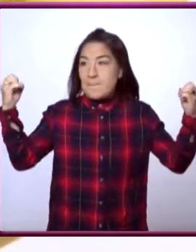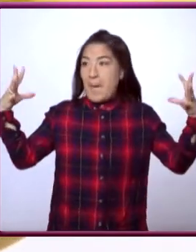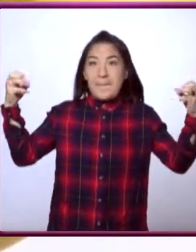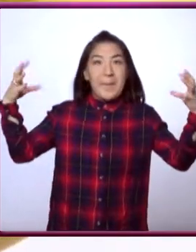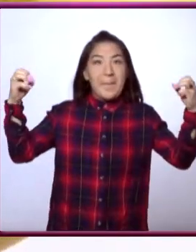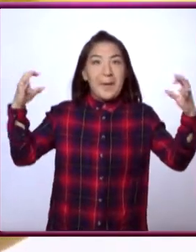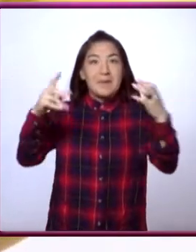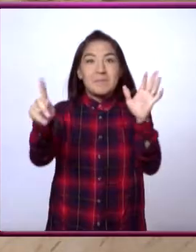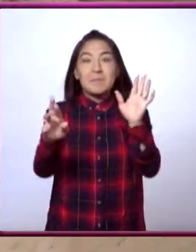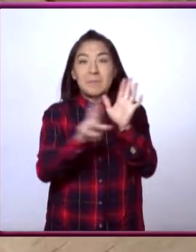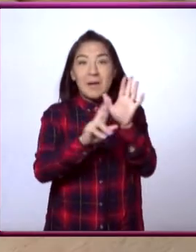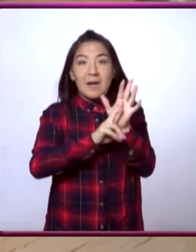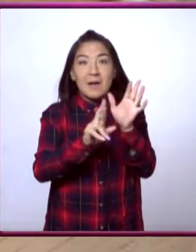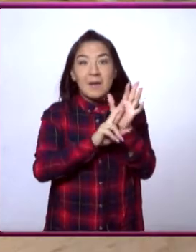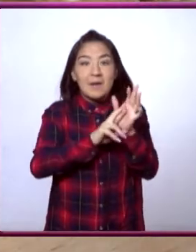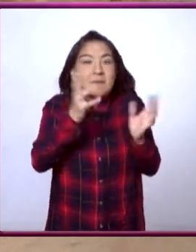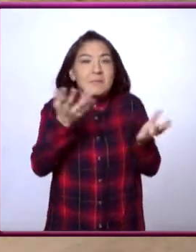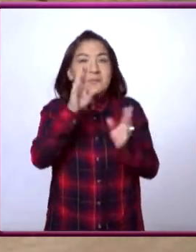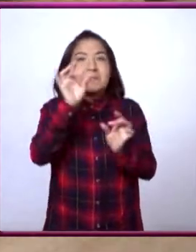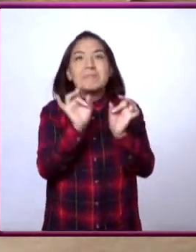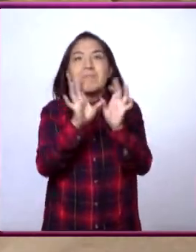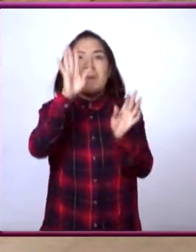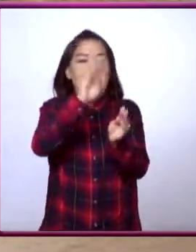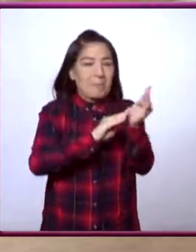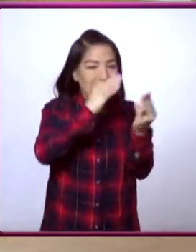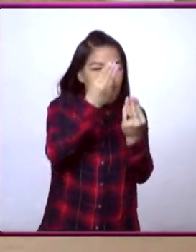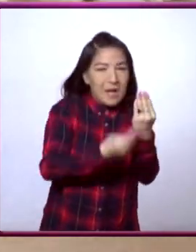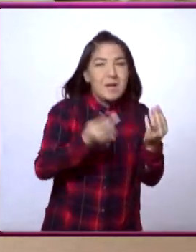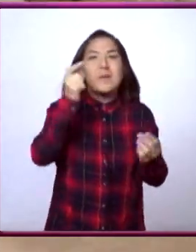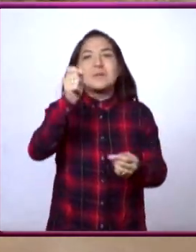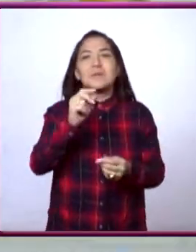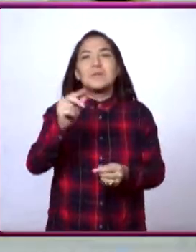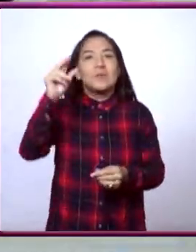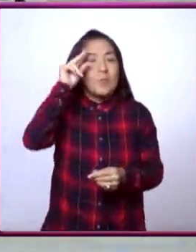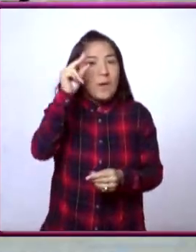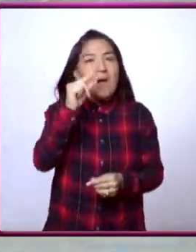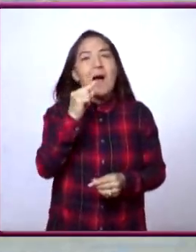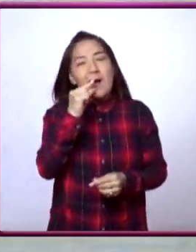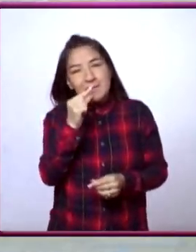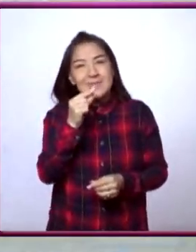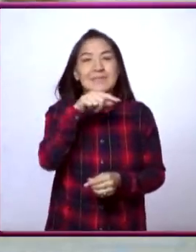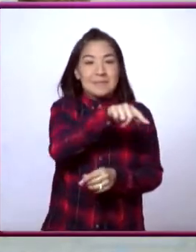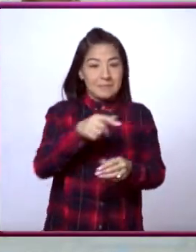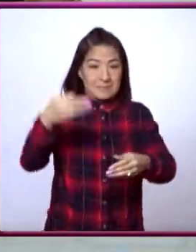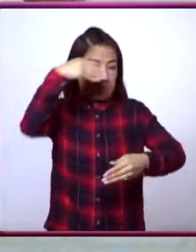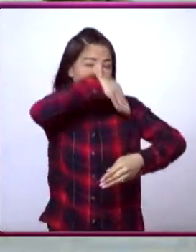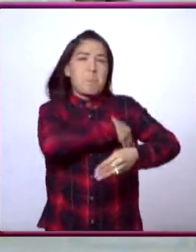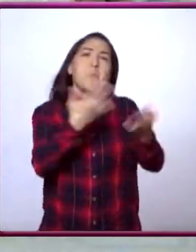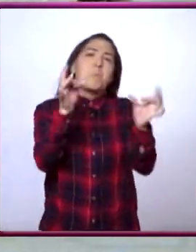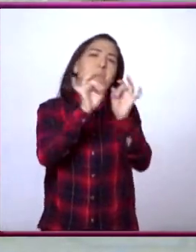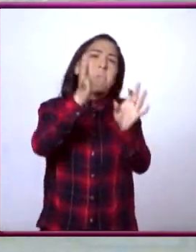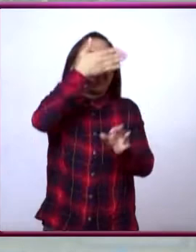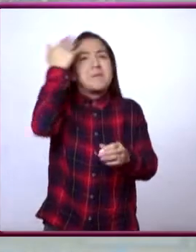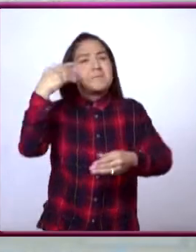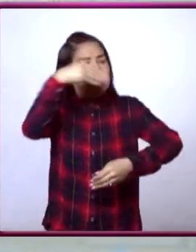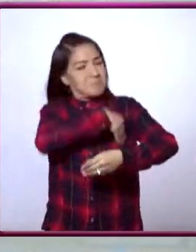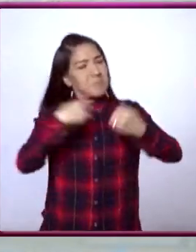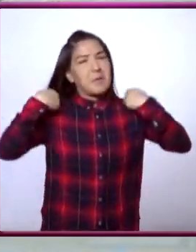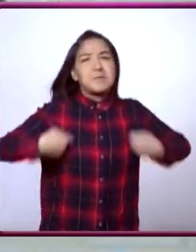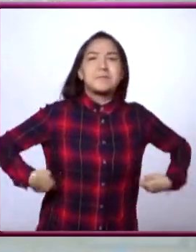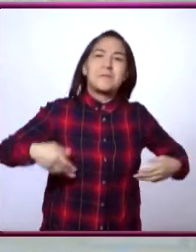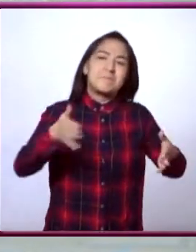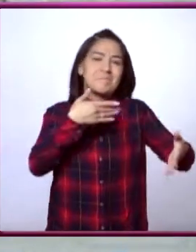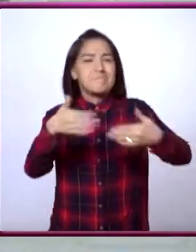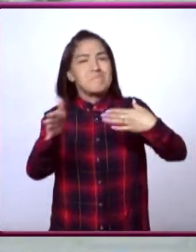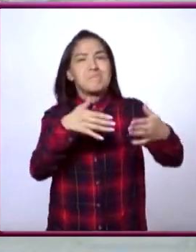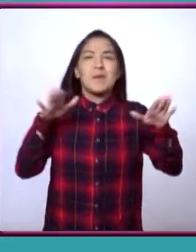alarmas por un par de plátanos o por un buen puñado de nueces de Brasil, que viajeros comunes cargaban para comerlos mientras